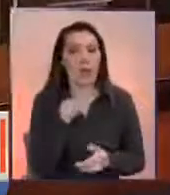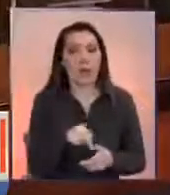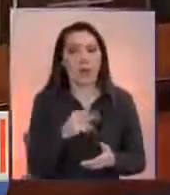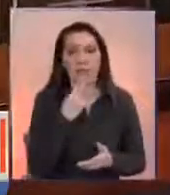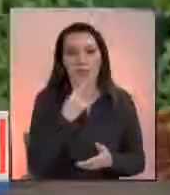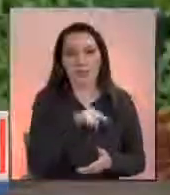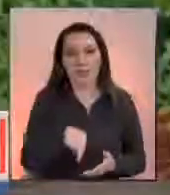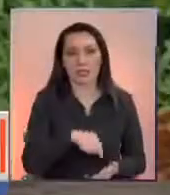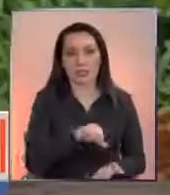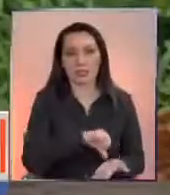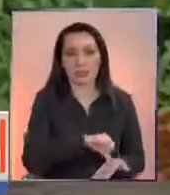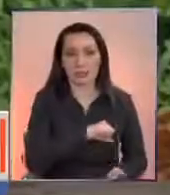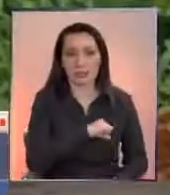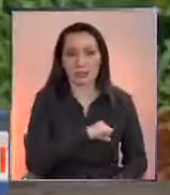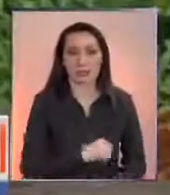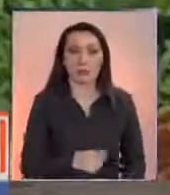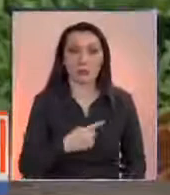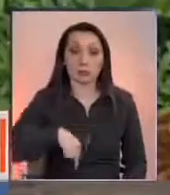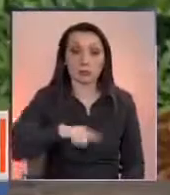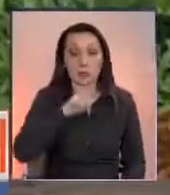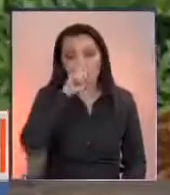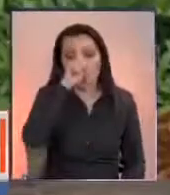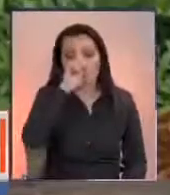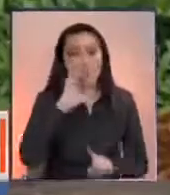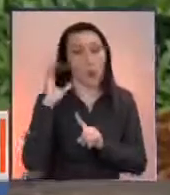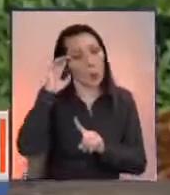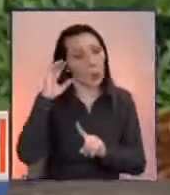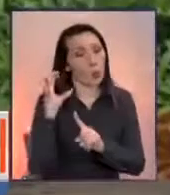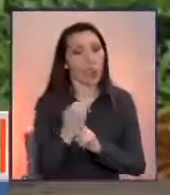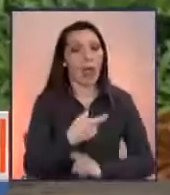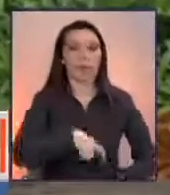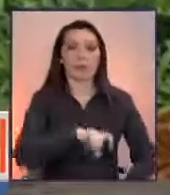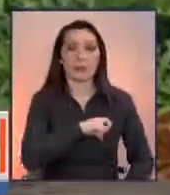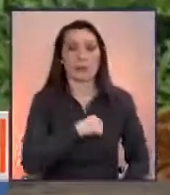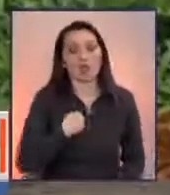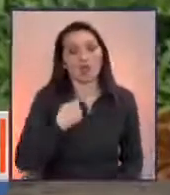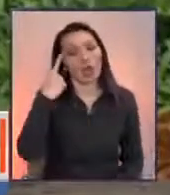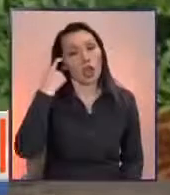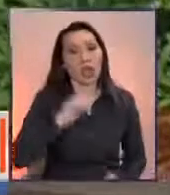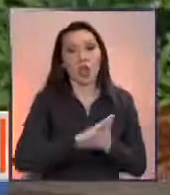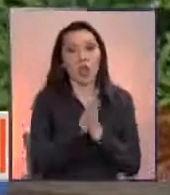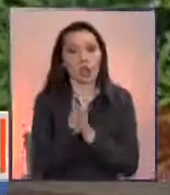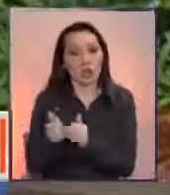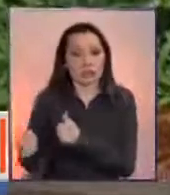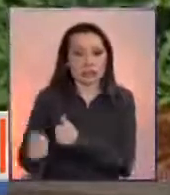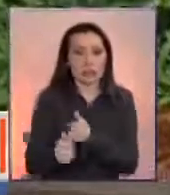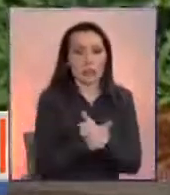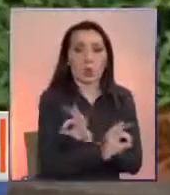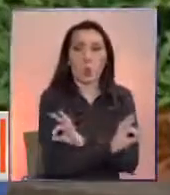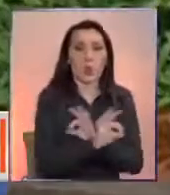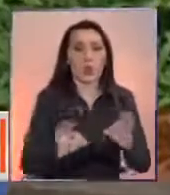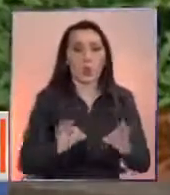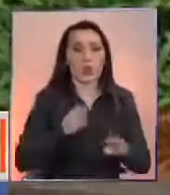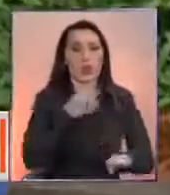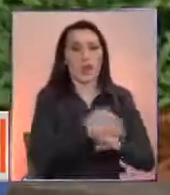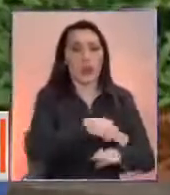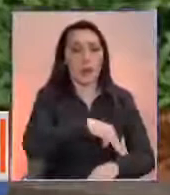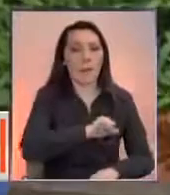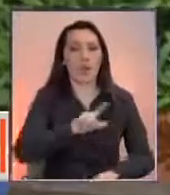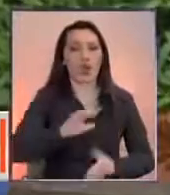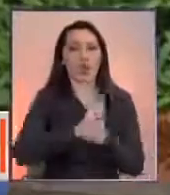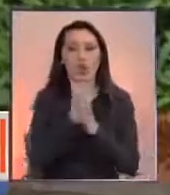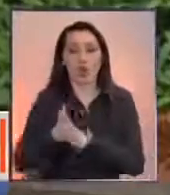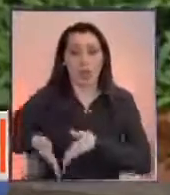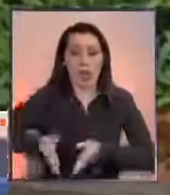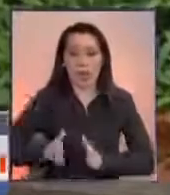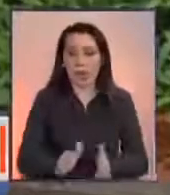capital. Nosotros estamos acostumbrados, la cultura española, yo creo, a tenerlo todo a pie de calle. Nunca vas al mall, todo lo haces en la